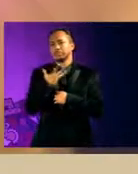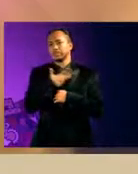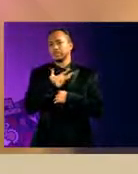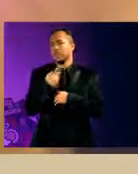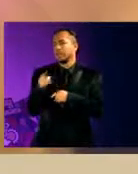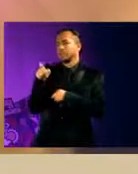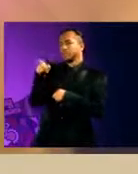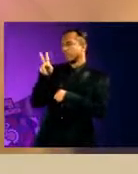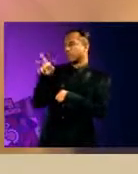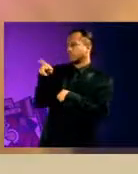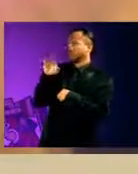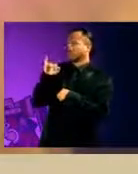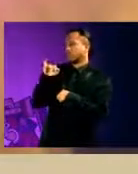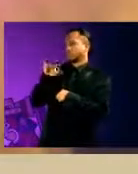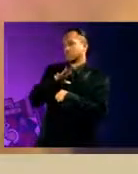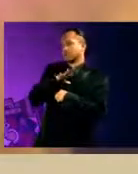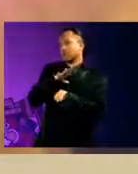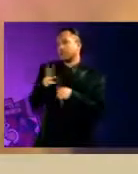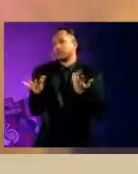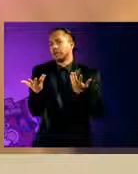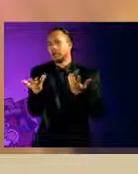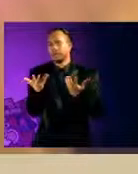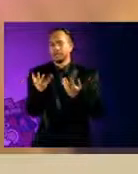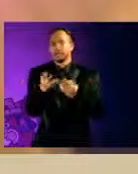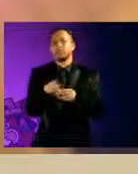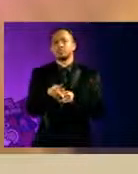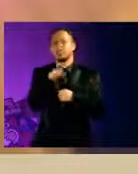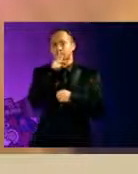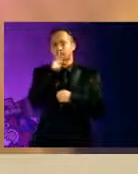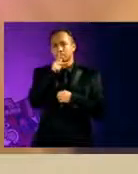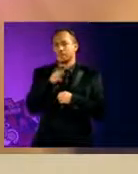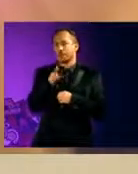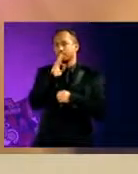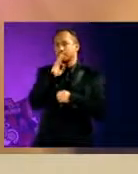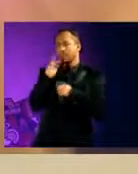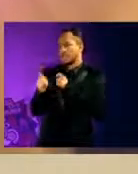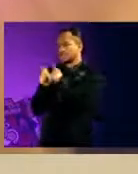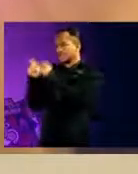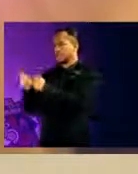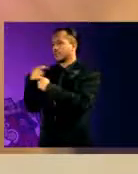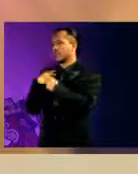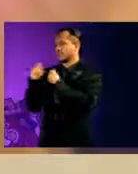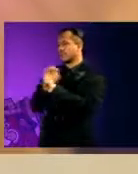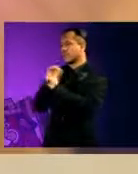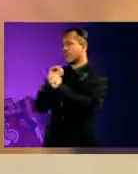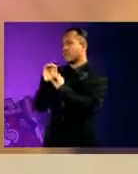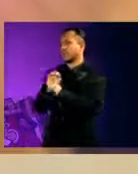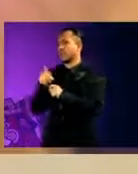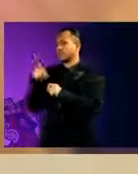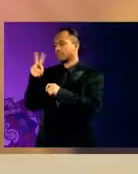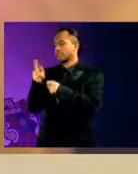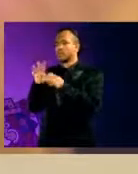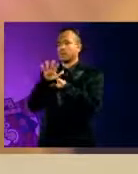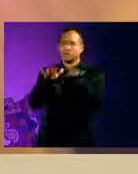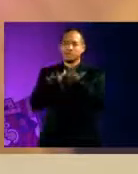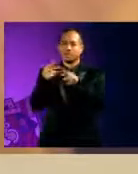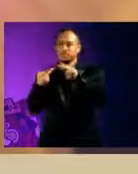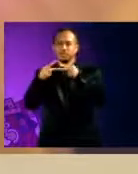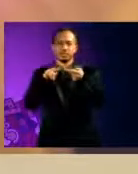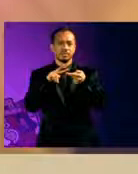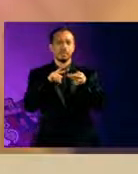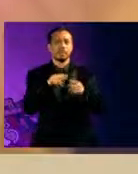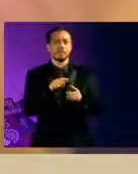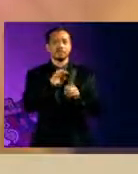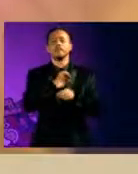no yo lo podría decir con mi propio hermano el grande yo digo si él tuvo muchas más ventajas porque